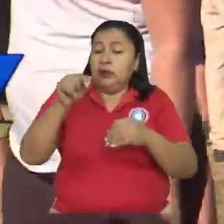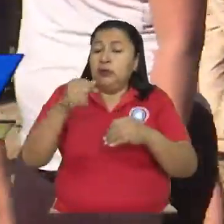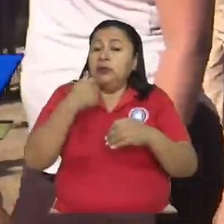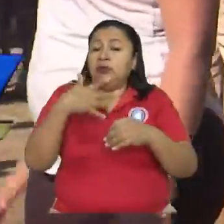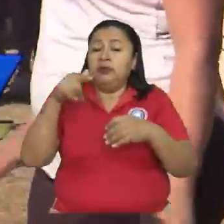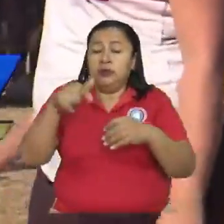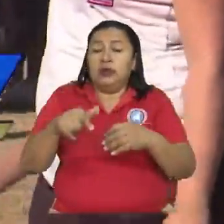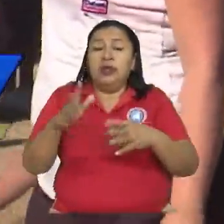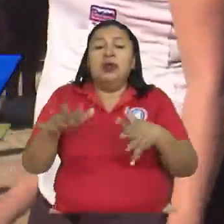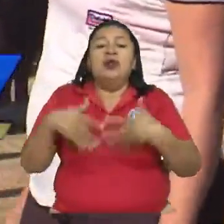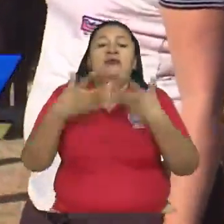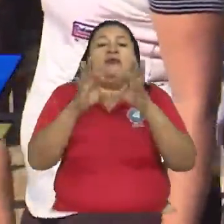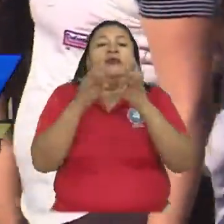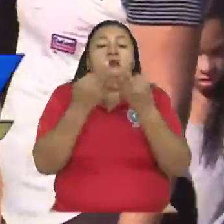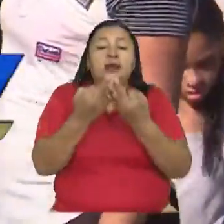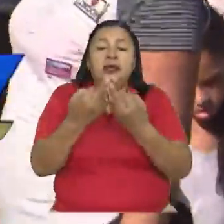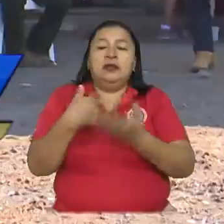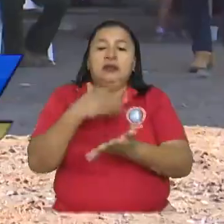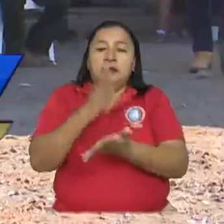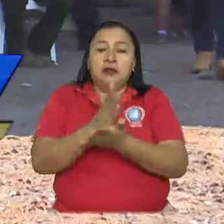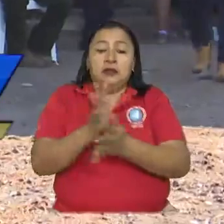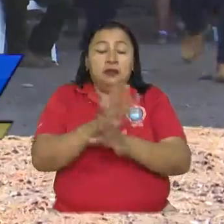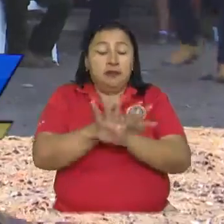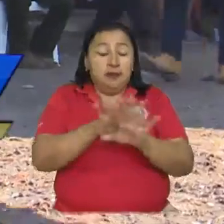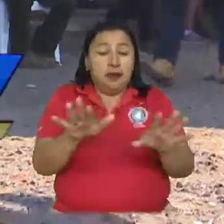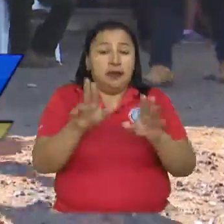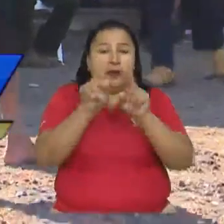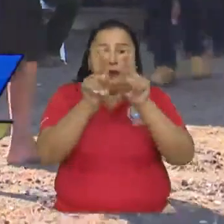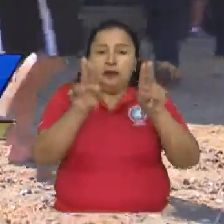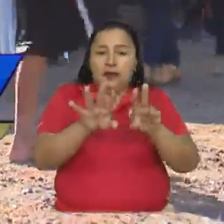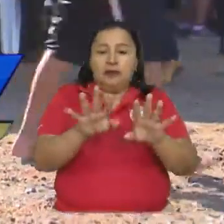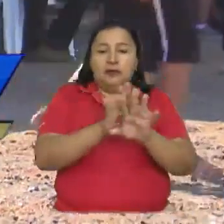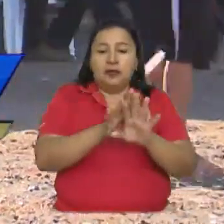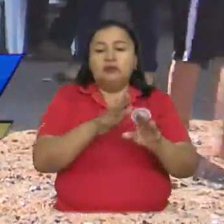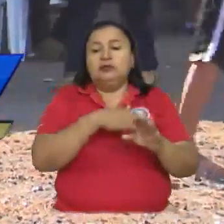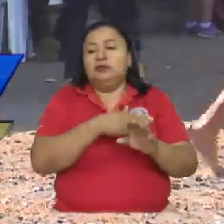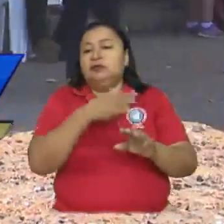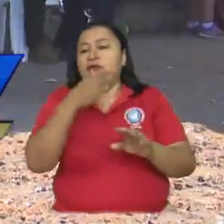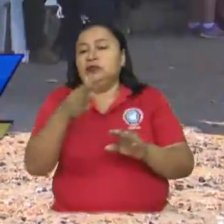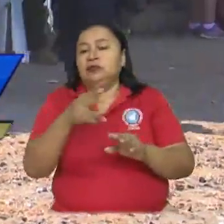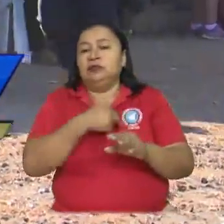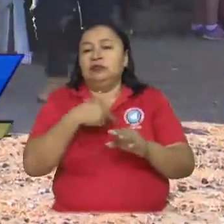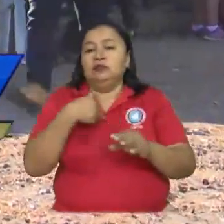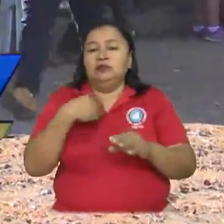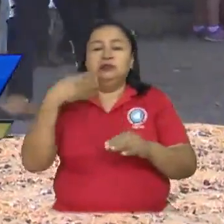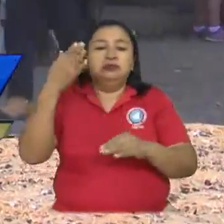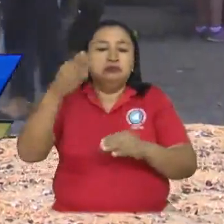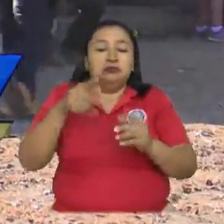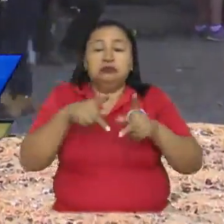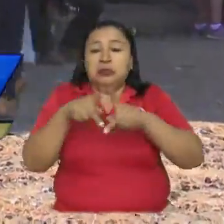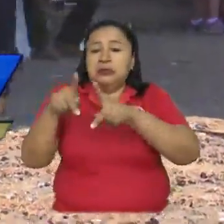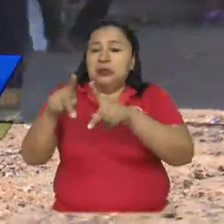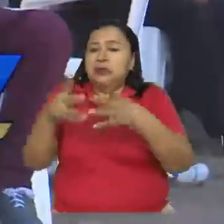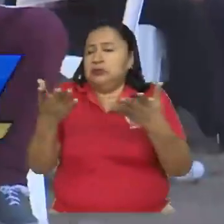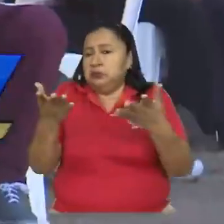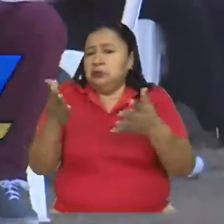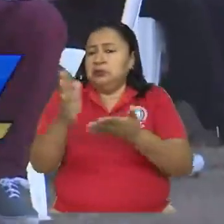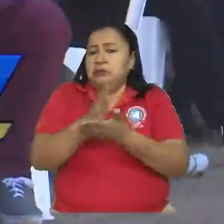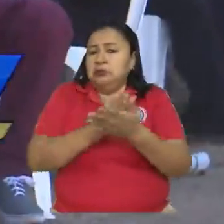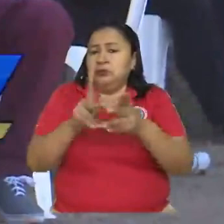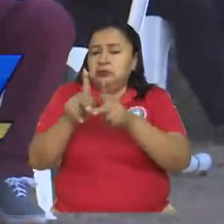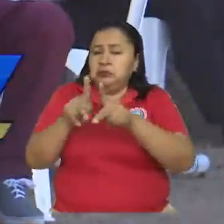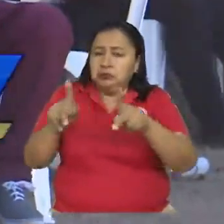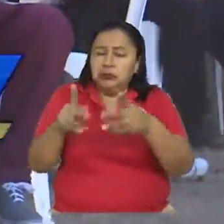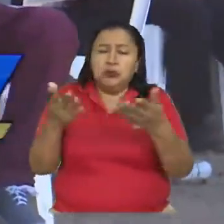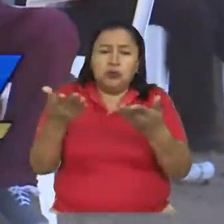las familias que decidieron, después de la fiesta de Navidad o fin de año, ir precisamente a estar en alguna playa,